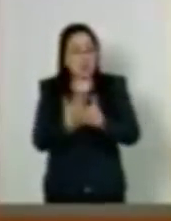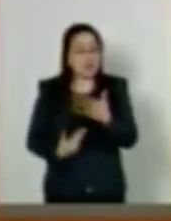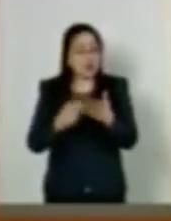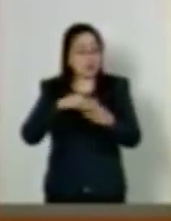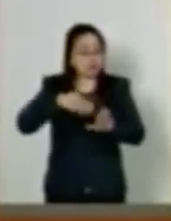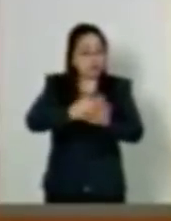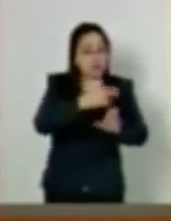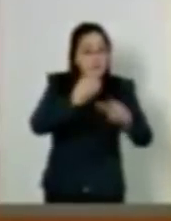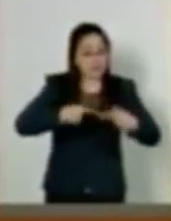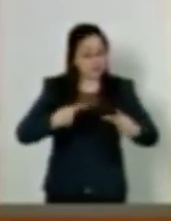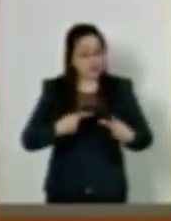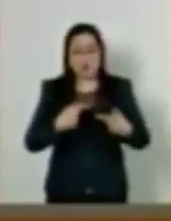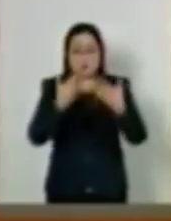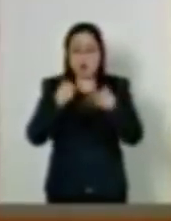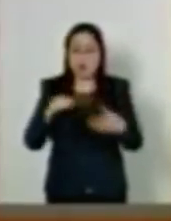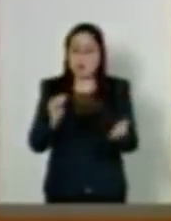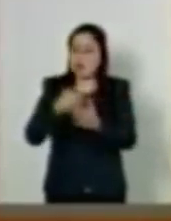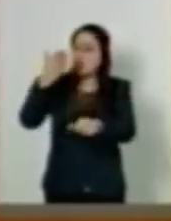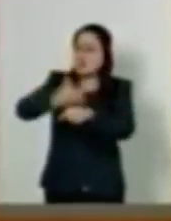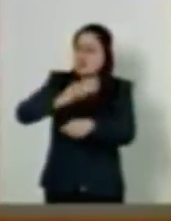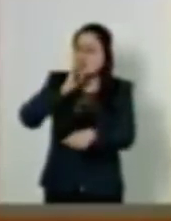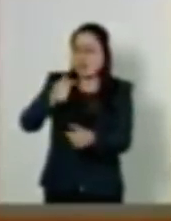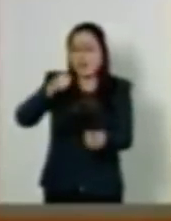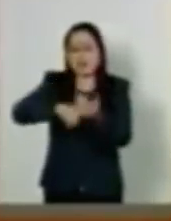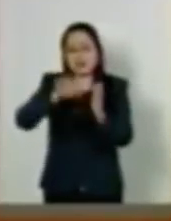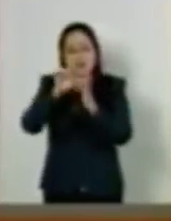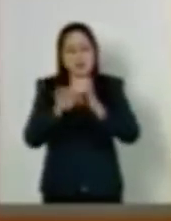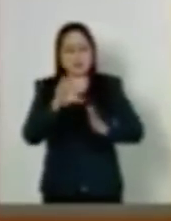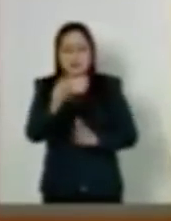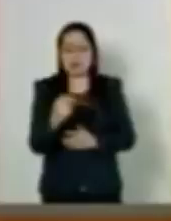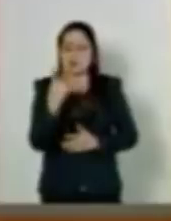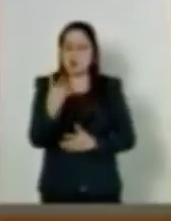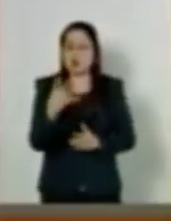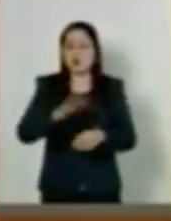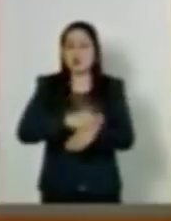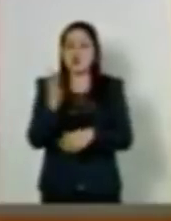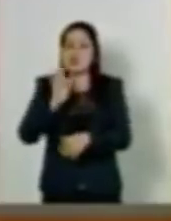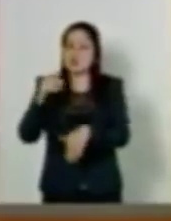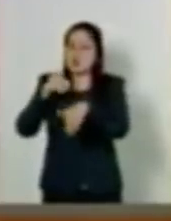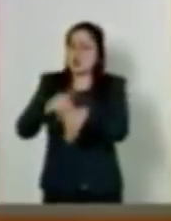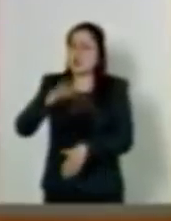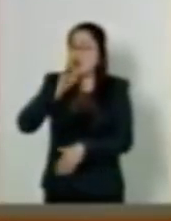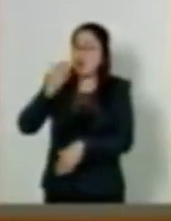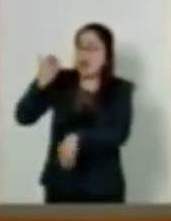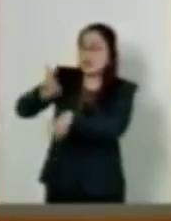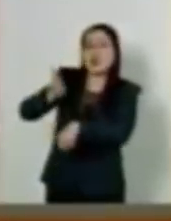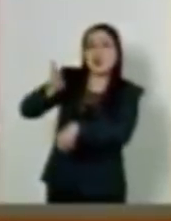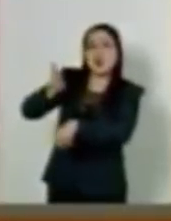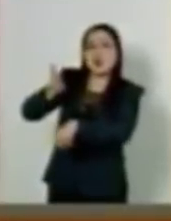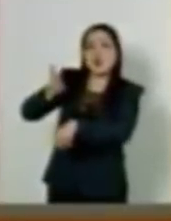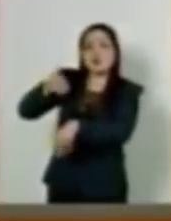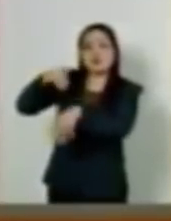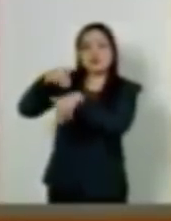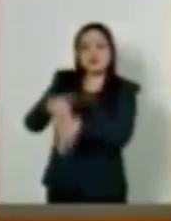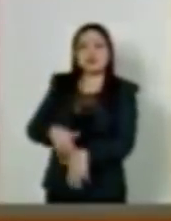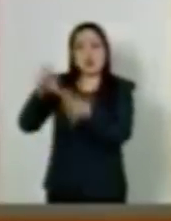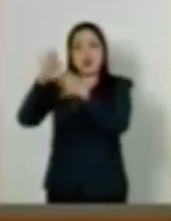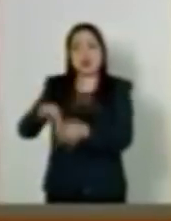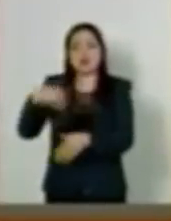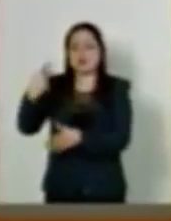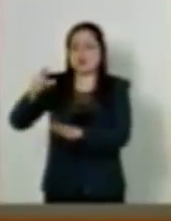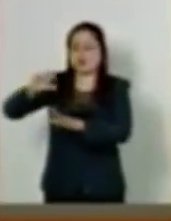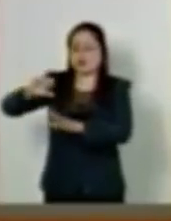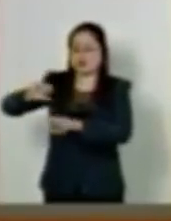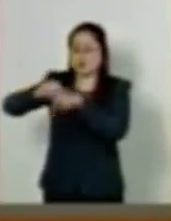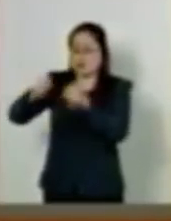afecte a un civil, pues solo menciona el artículo 34 que todo incumplimiento será sancionado en términos de los